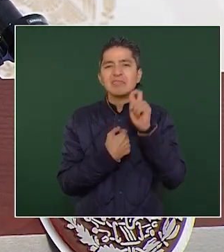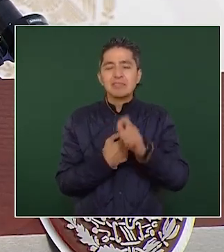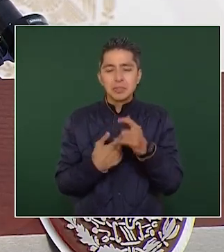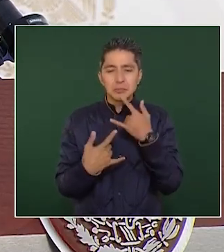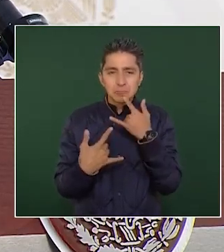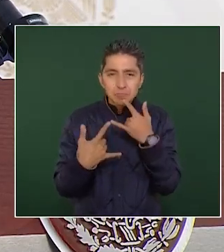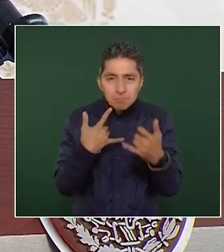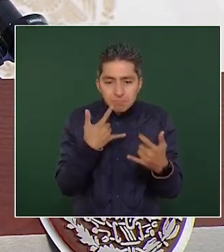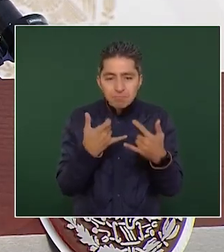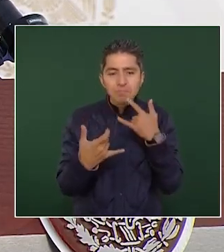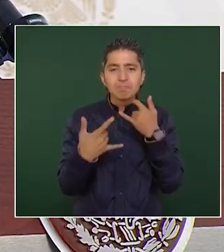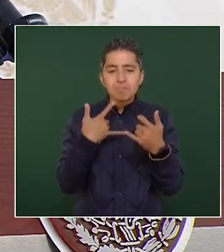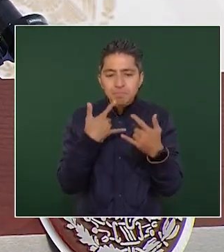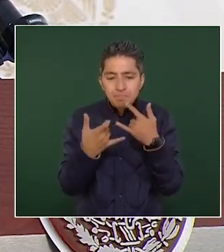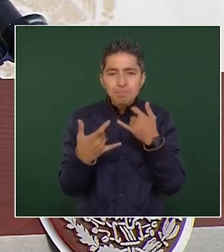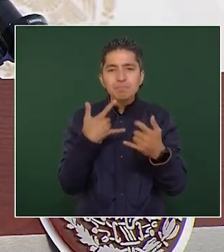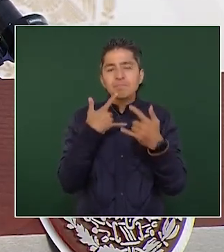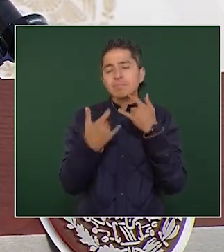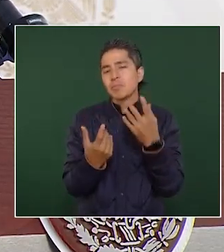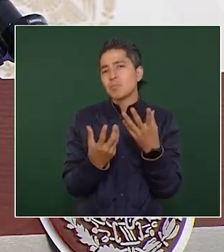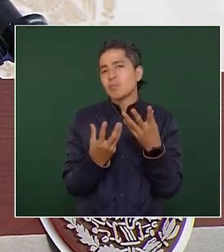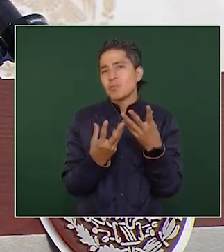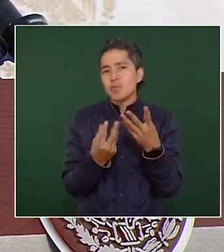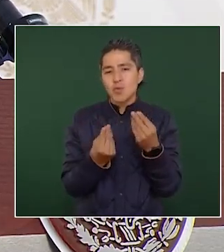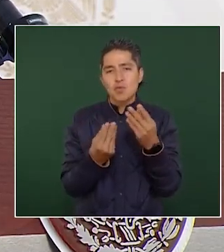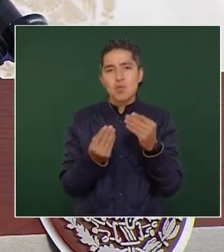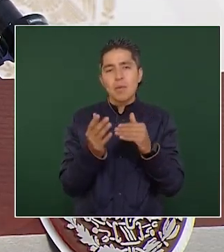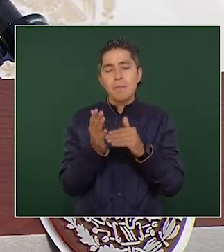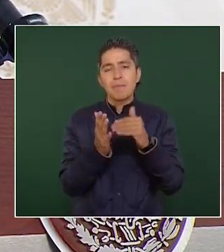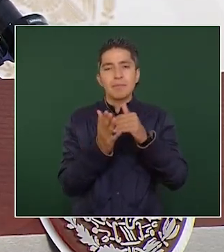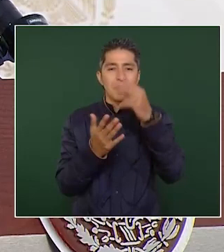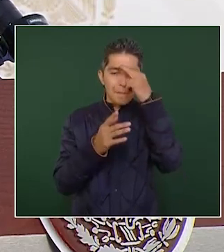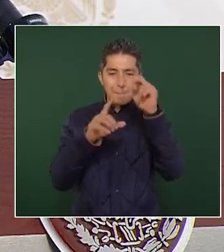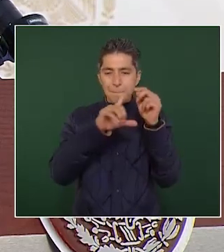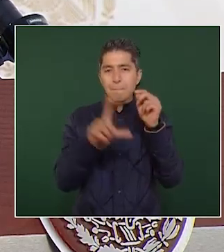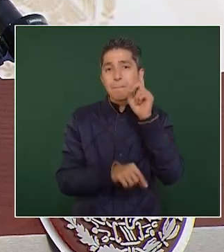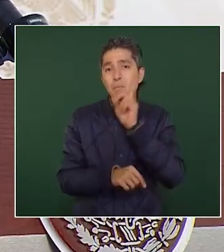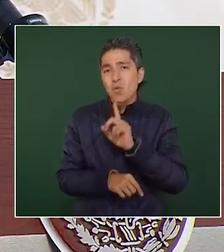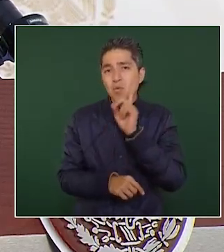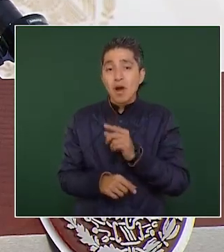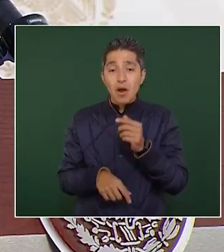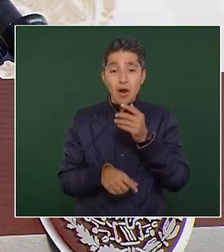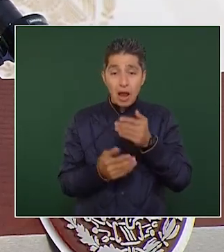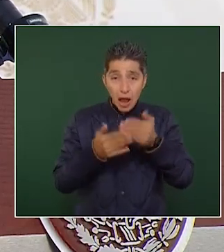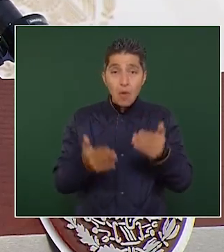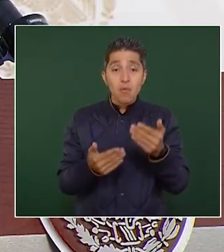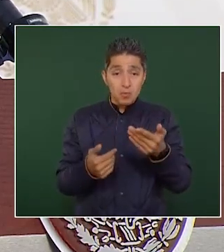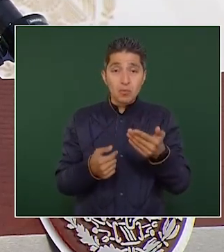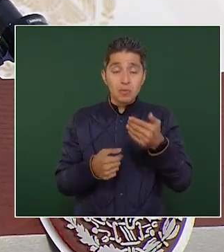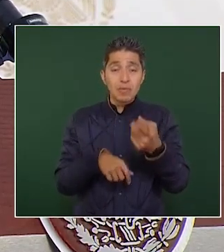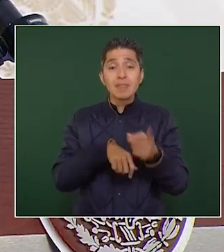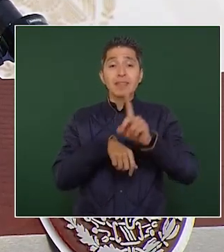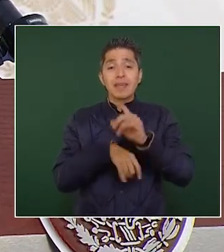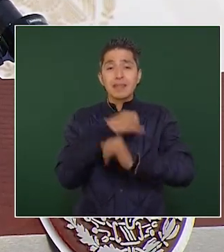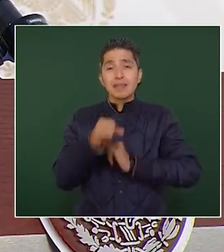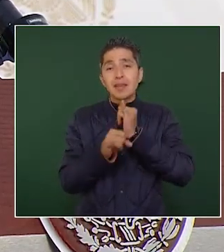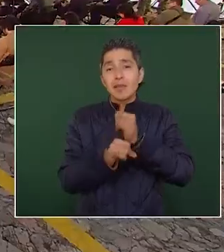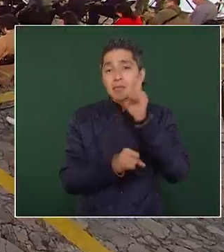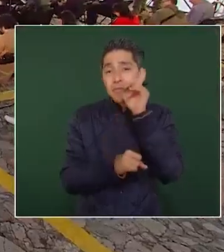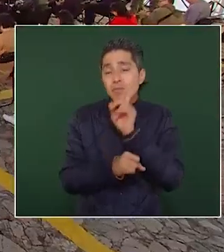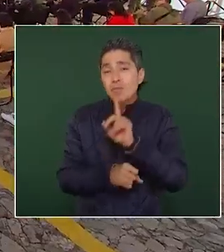empeño de miles de mujeres. Y hoy, en el Día Internacional de las